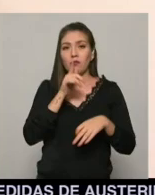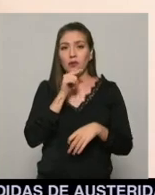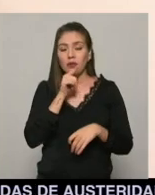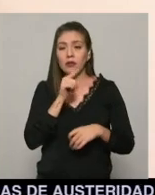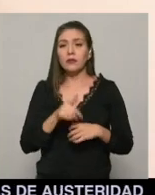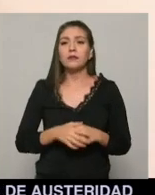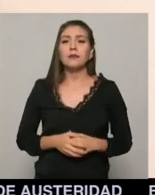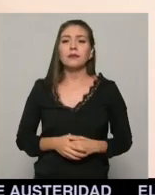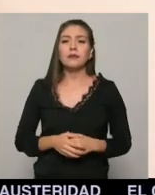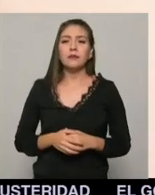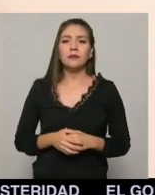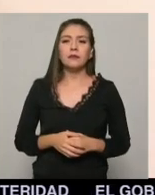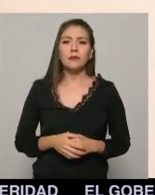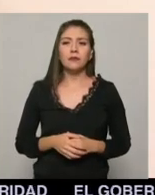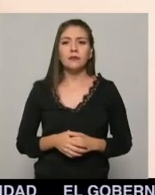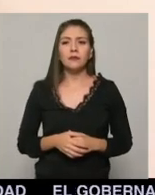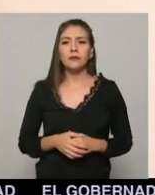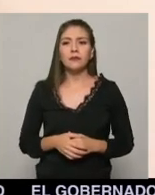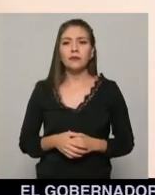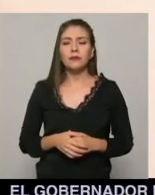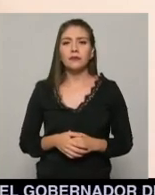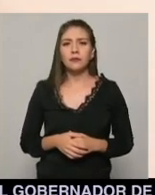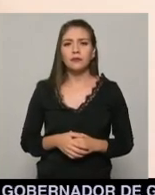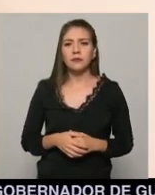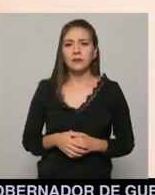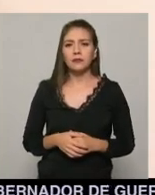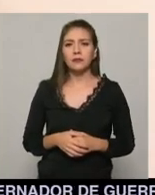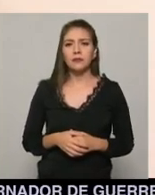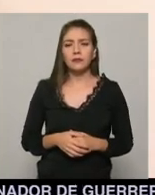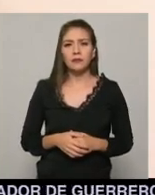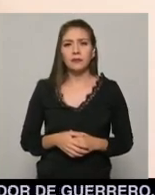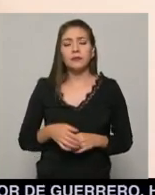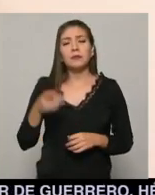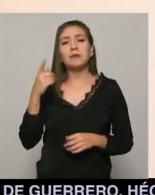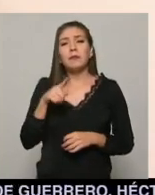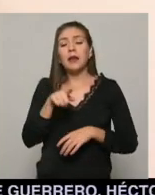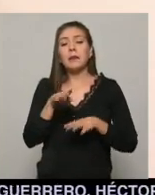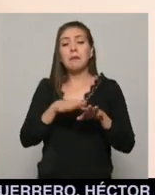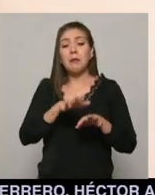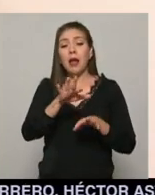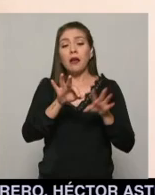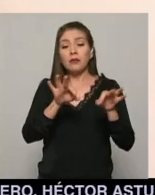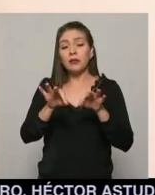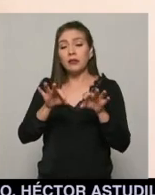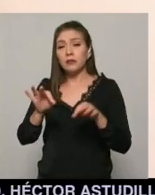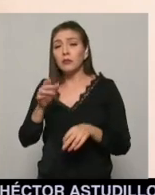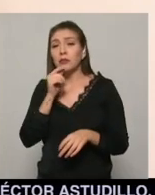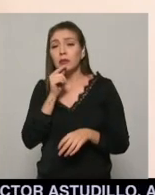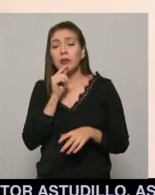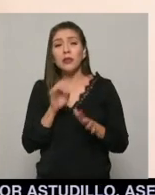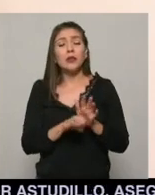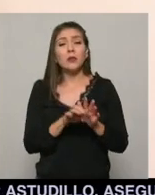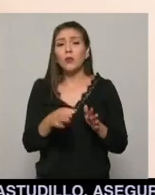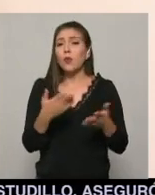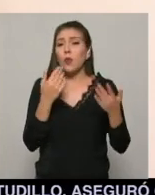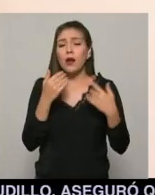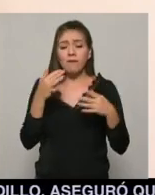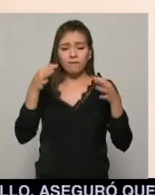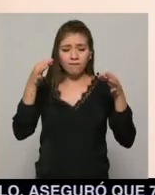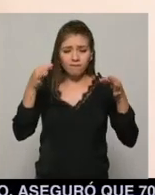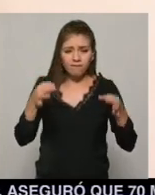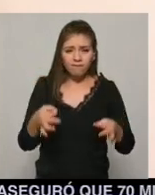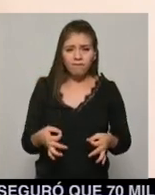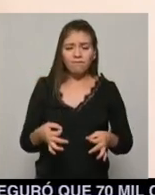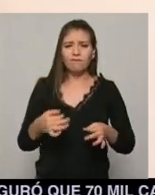podría decir, mira, por mayor selección que se haga de la policía, si no hay una profesionalización,